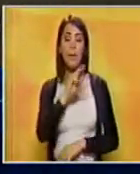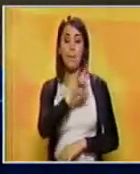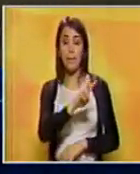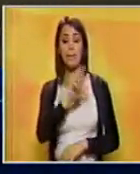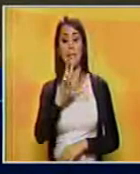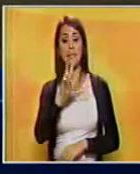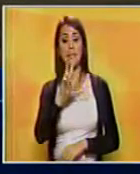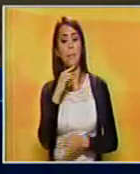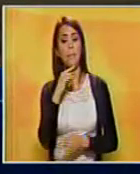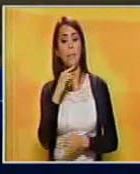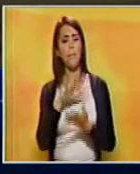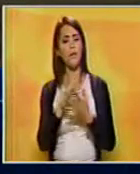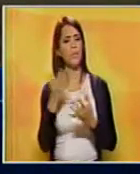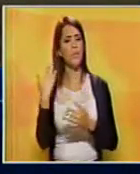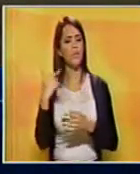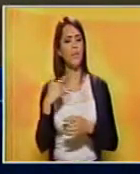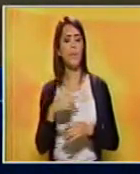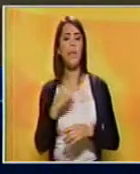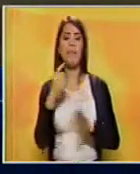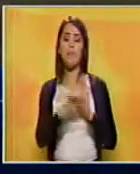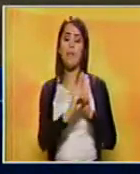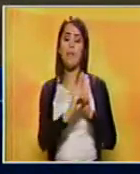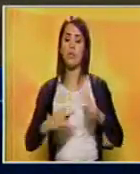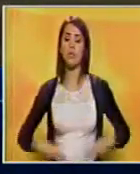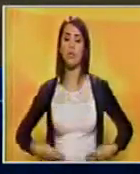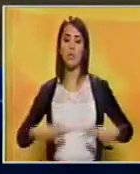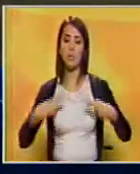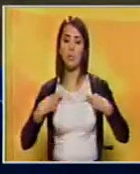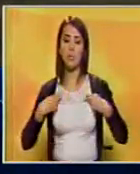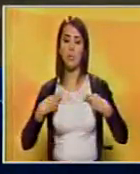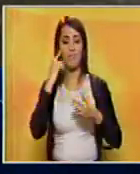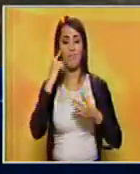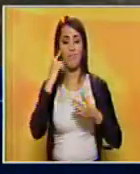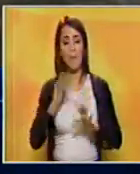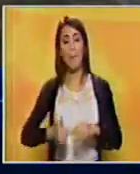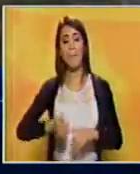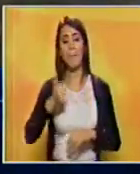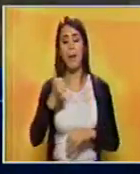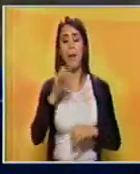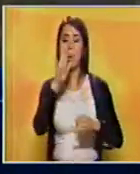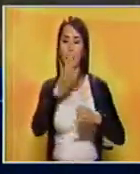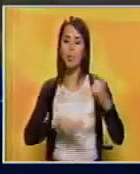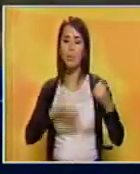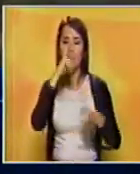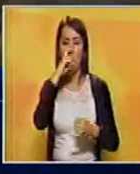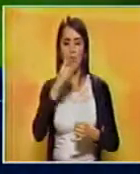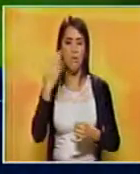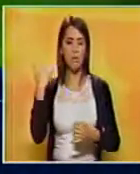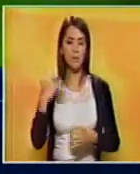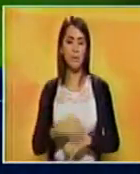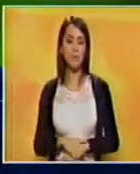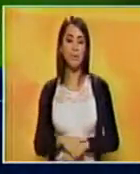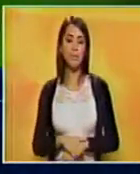según el observatorio sirio de derechos humanos es una de las mayores en los últimos años y la más grande contra